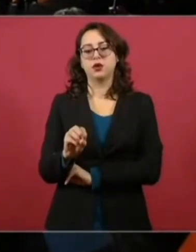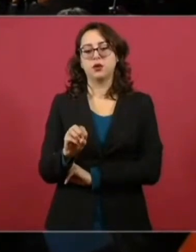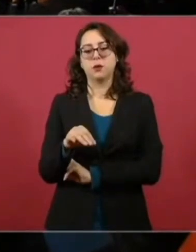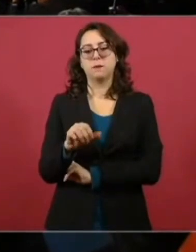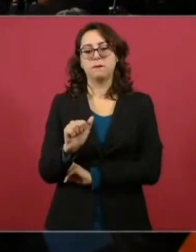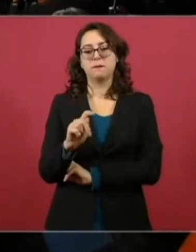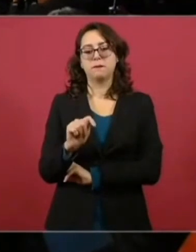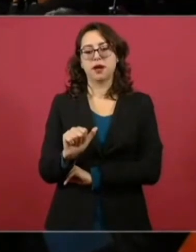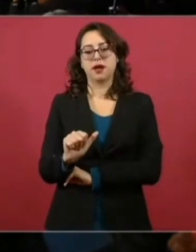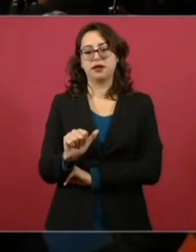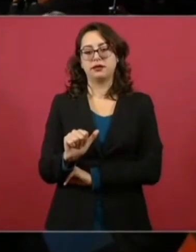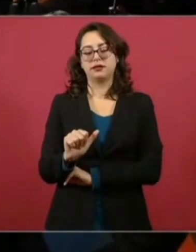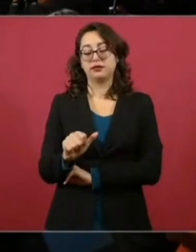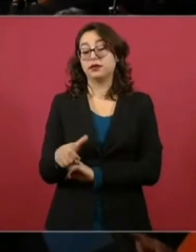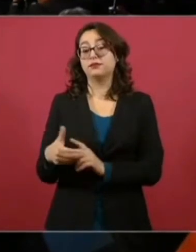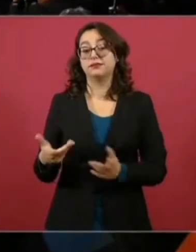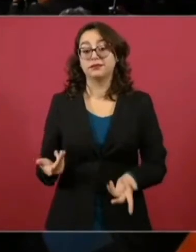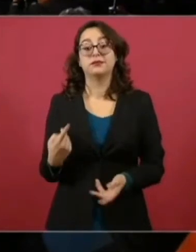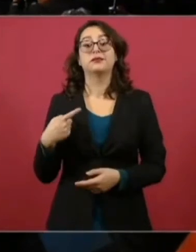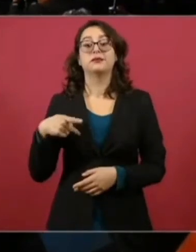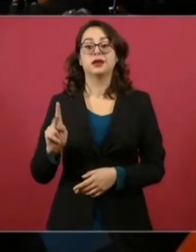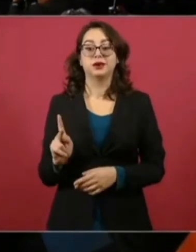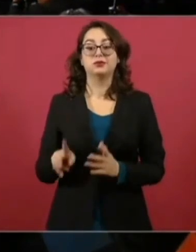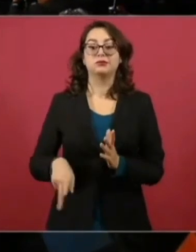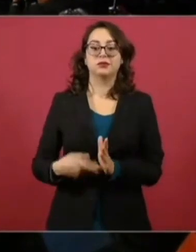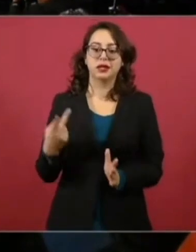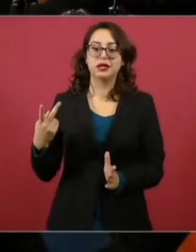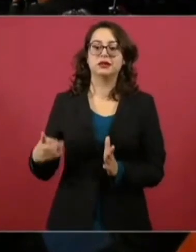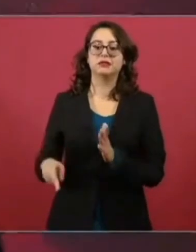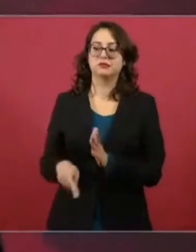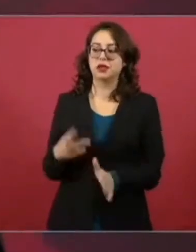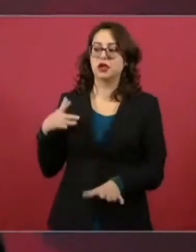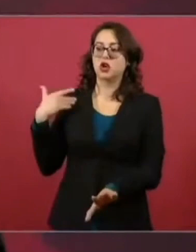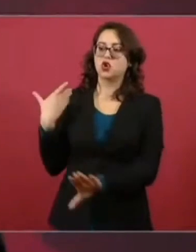que les tomaban sus talleres, los encarcelaban,